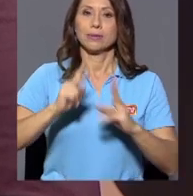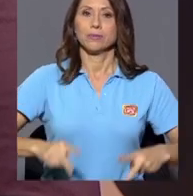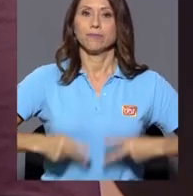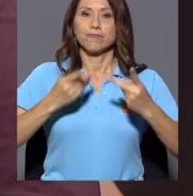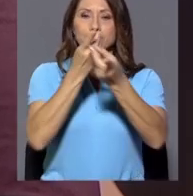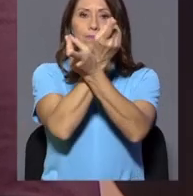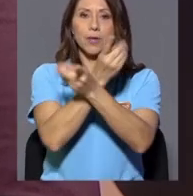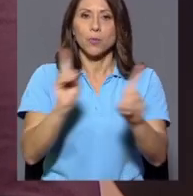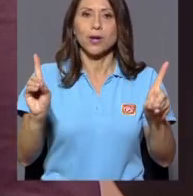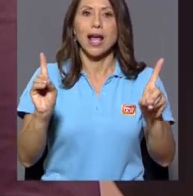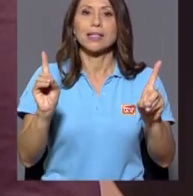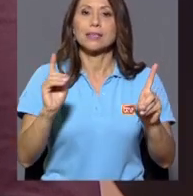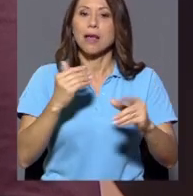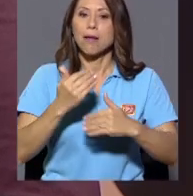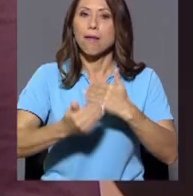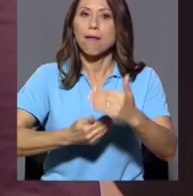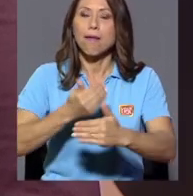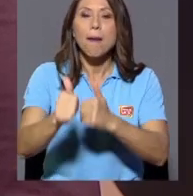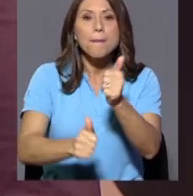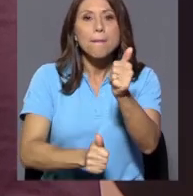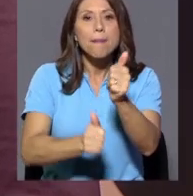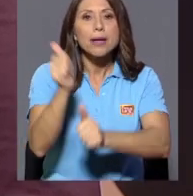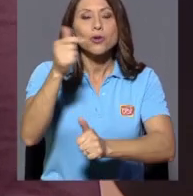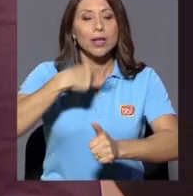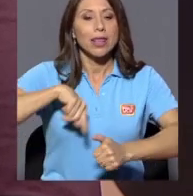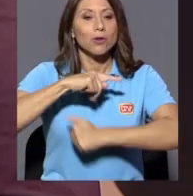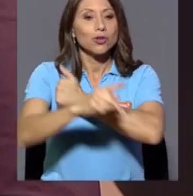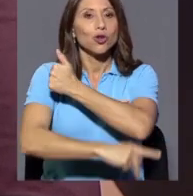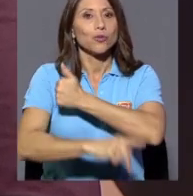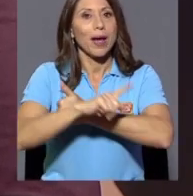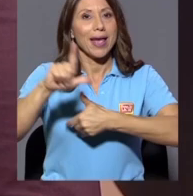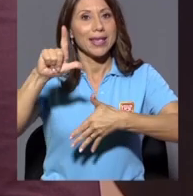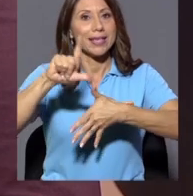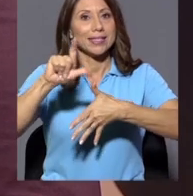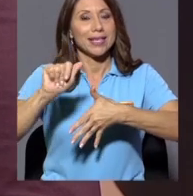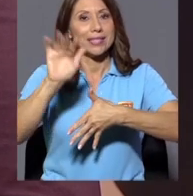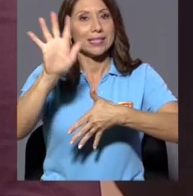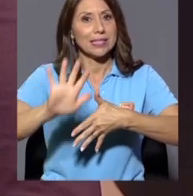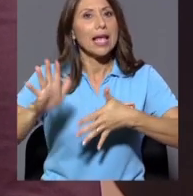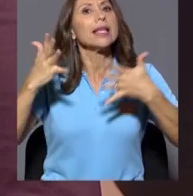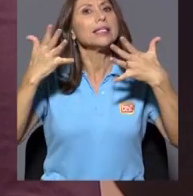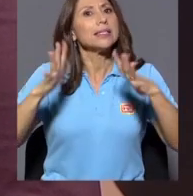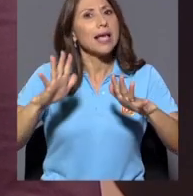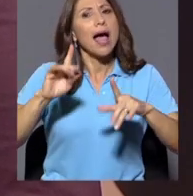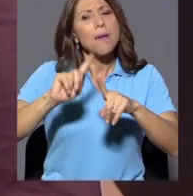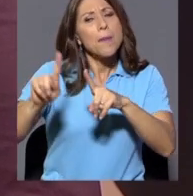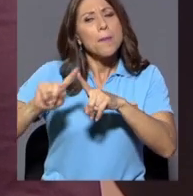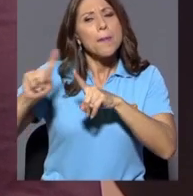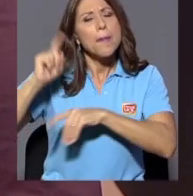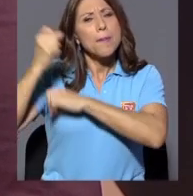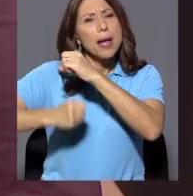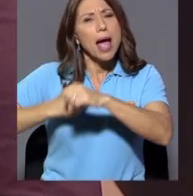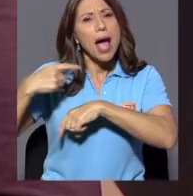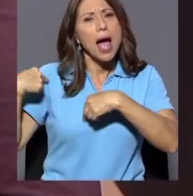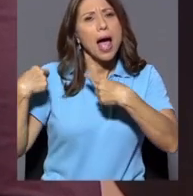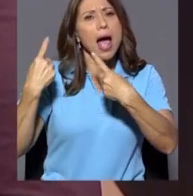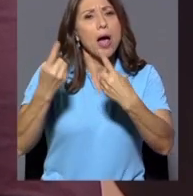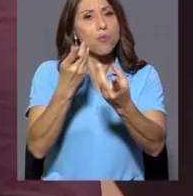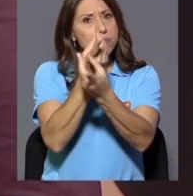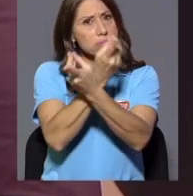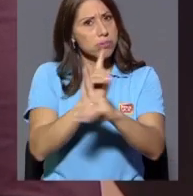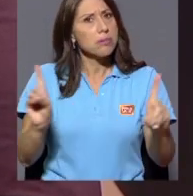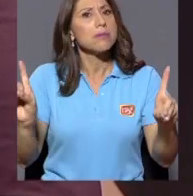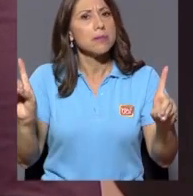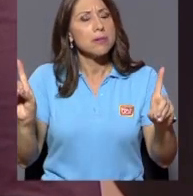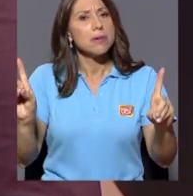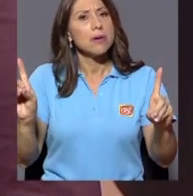el que la mayoría de nuestros países de la región ya lleven varias décadas de vida en democracia nos